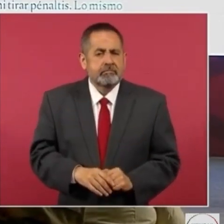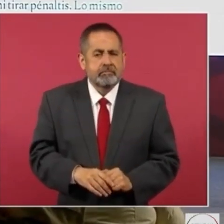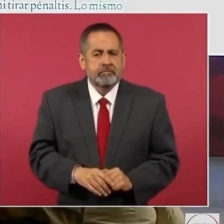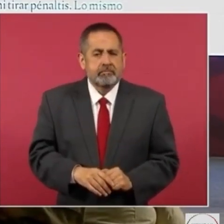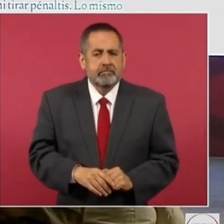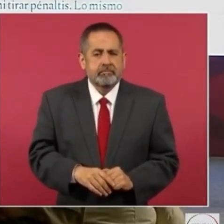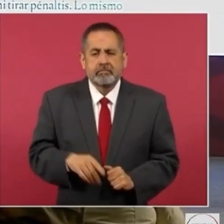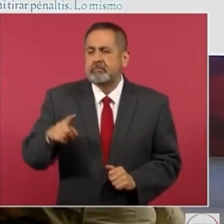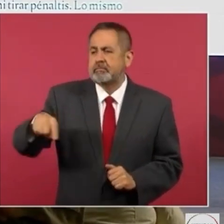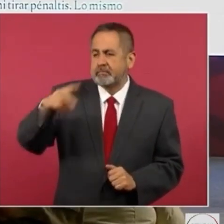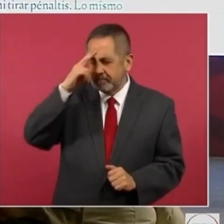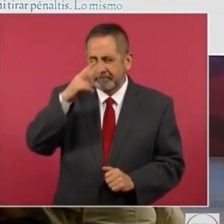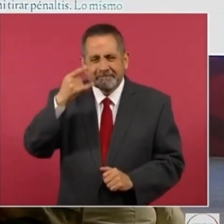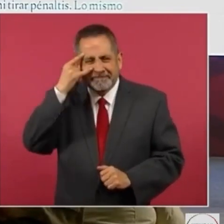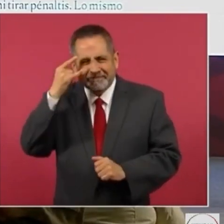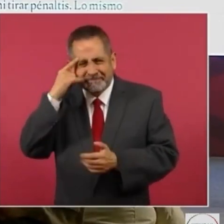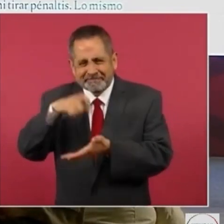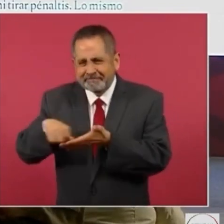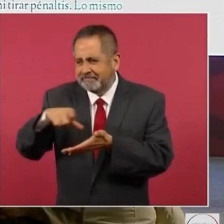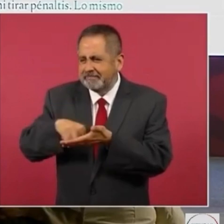Compra y vende piratería,